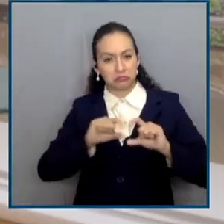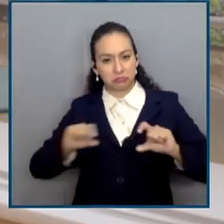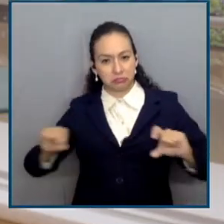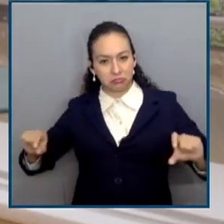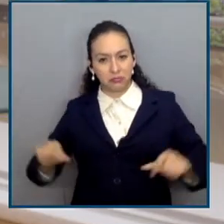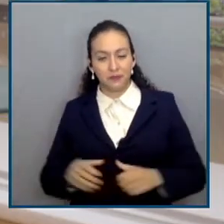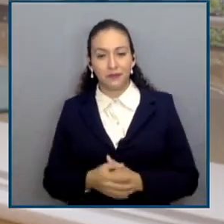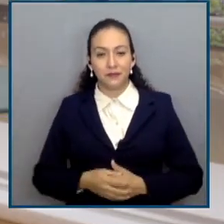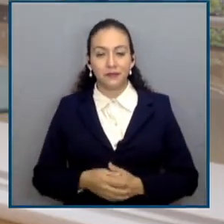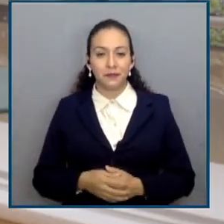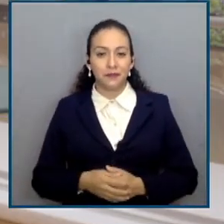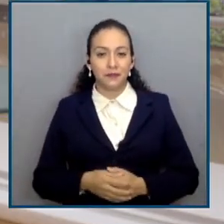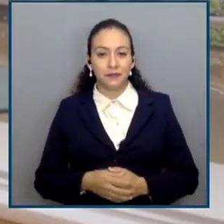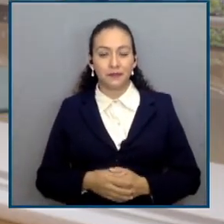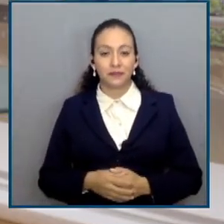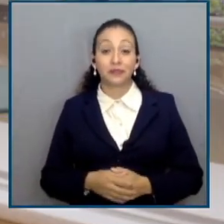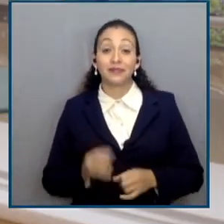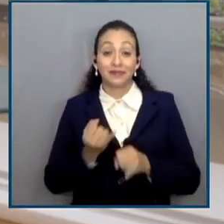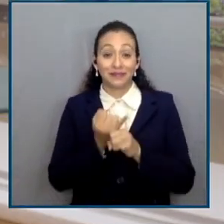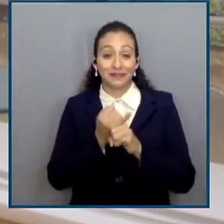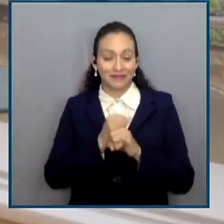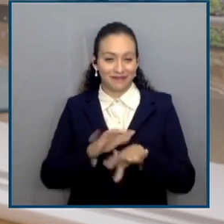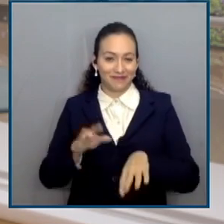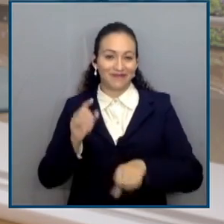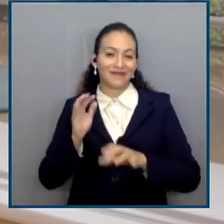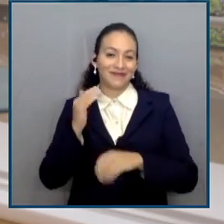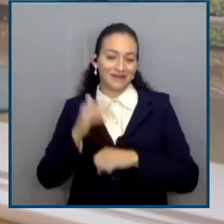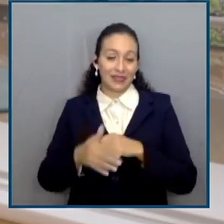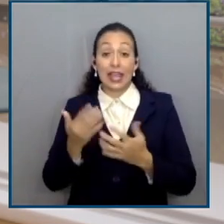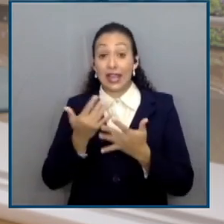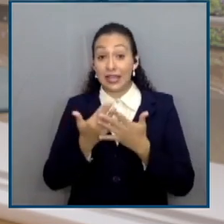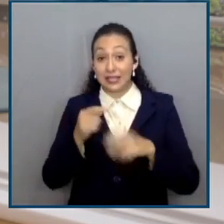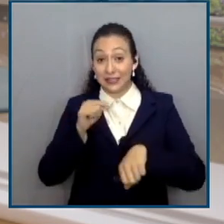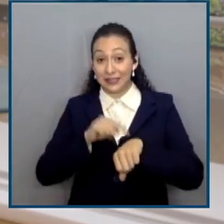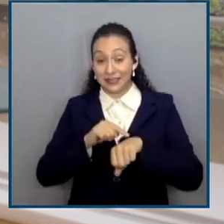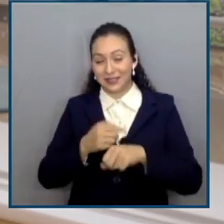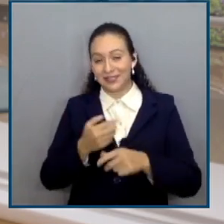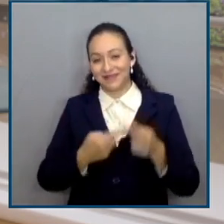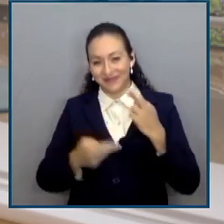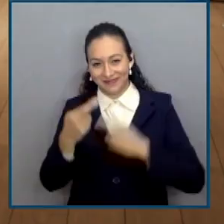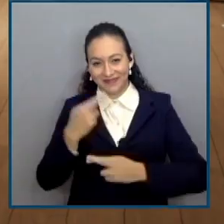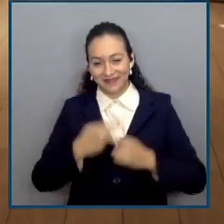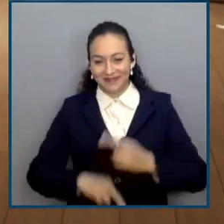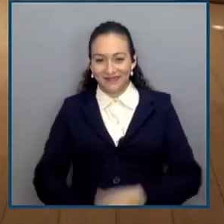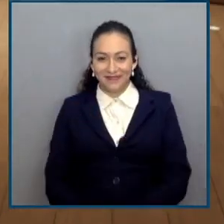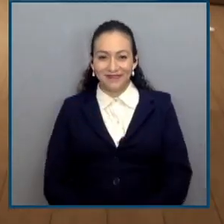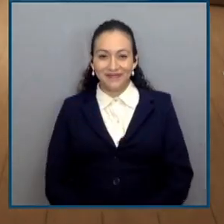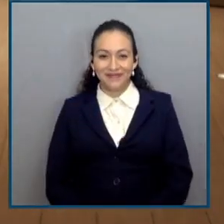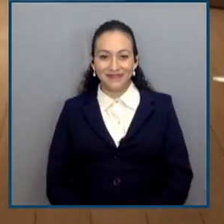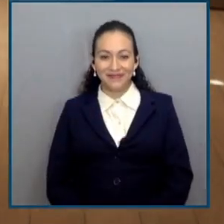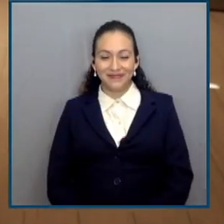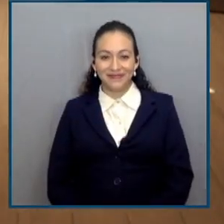Y con esta información es momento de hacer una pausa, pero regresamos con más noticias a corte informativo.